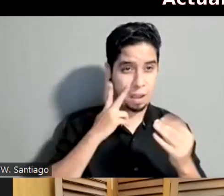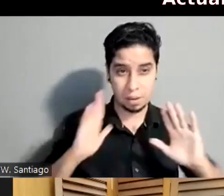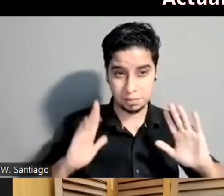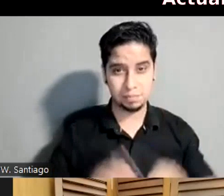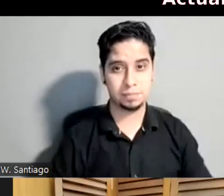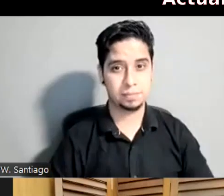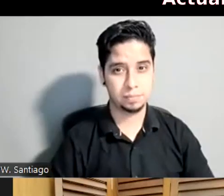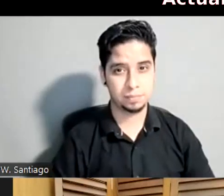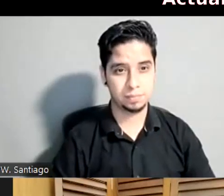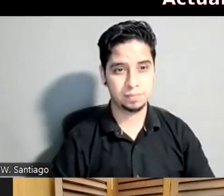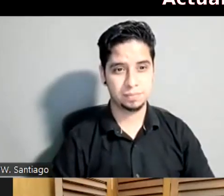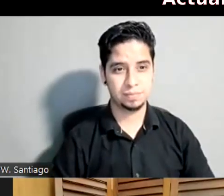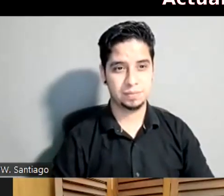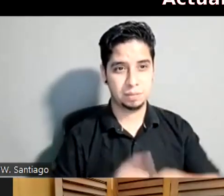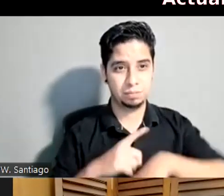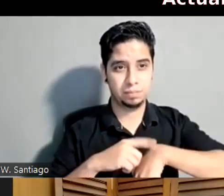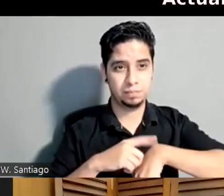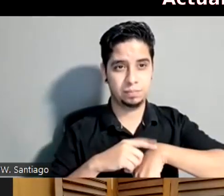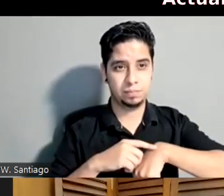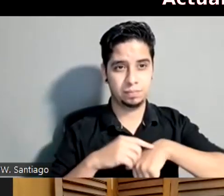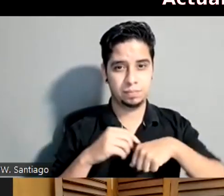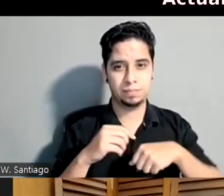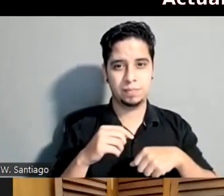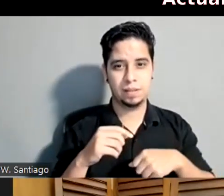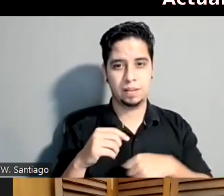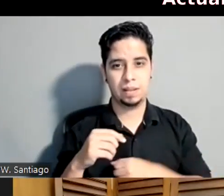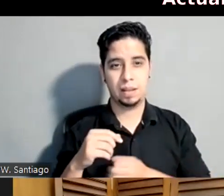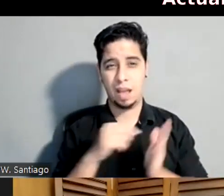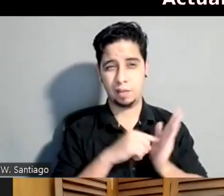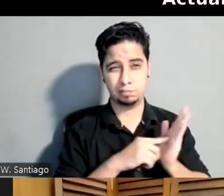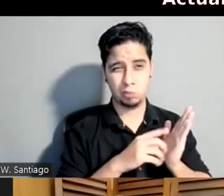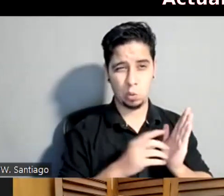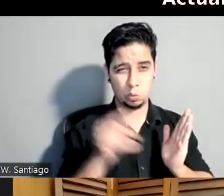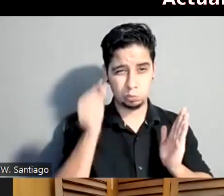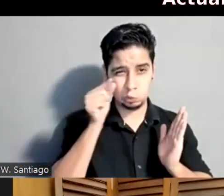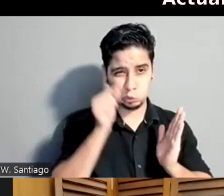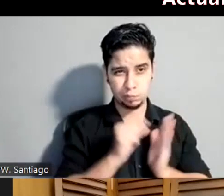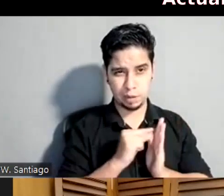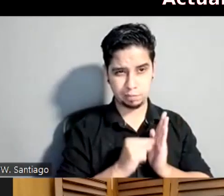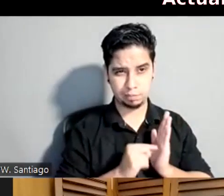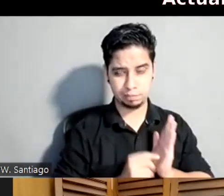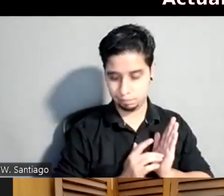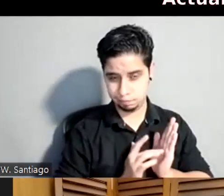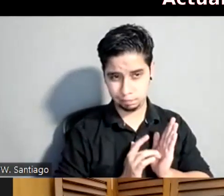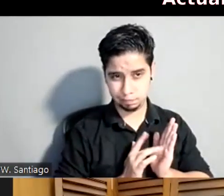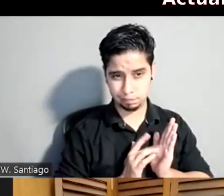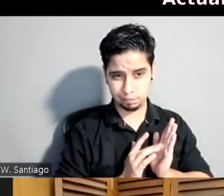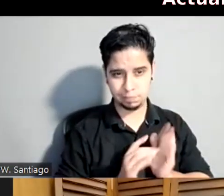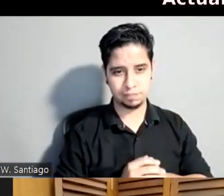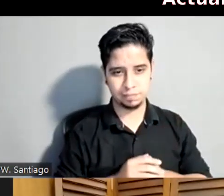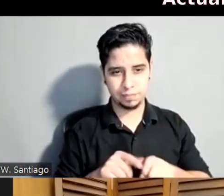Mira, José lo hace tinto, tinto. Y Javier hizo toda la, la copió toda la línea. Mira, yo creo que hasta Rosabel la